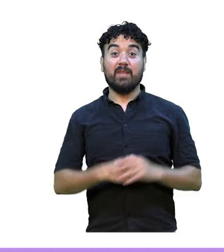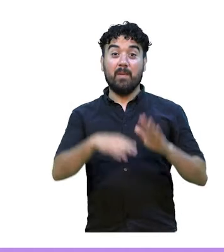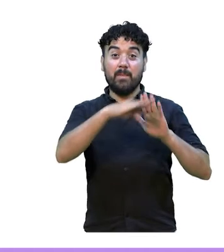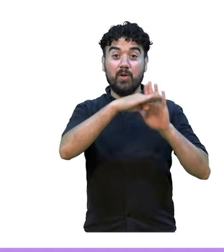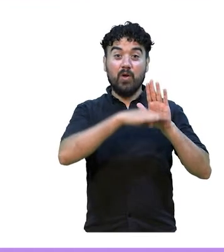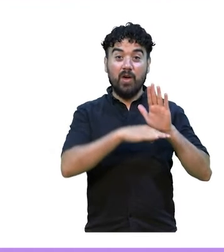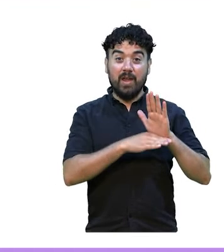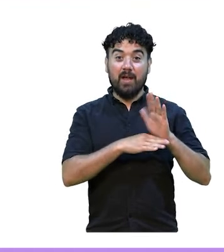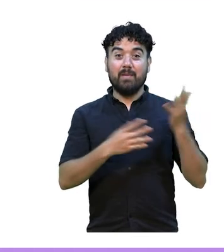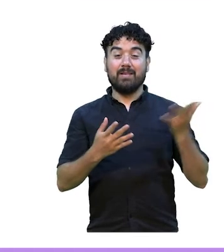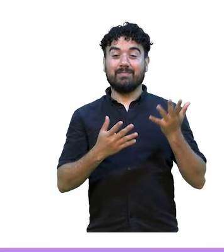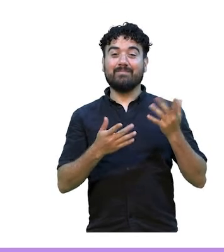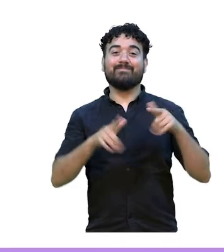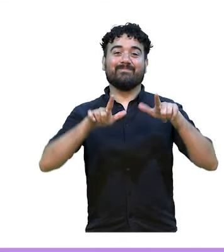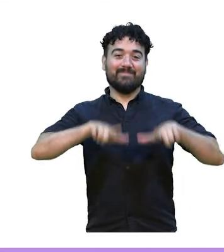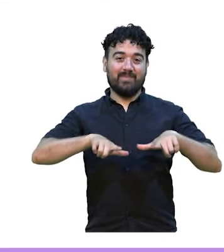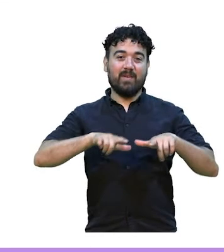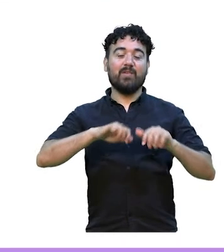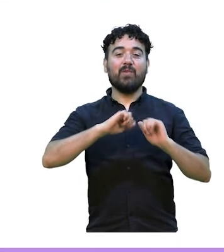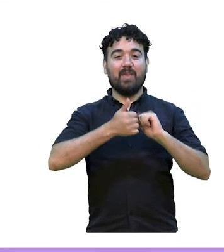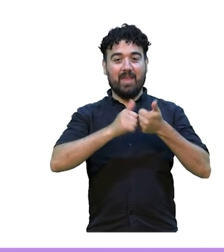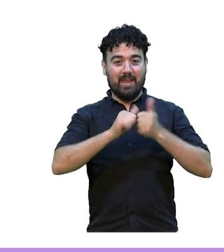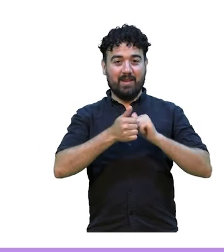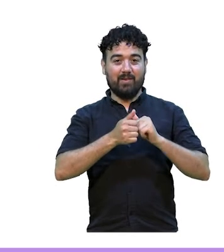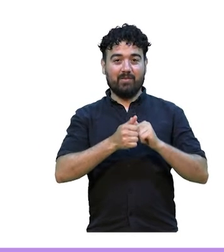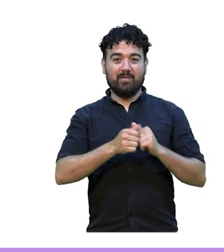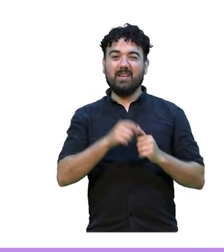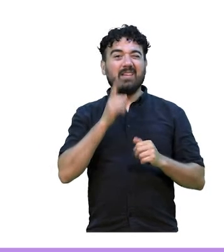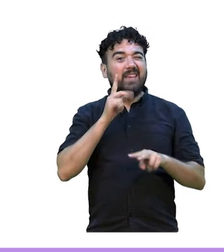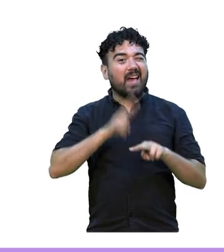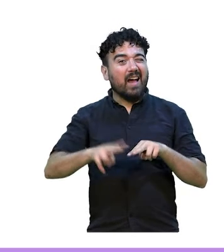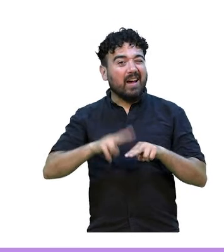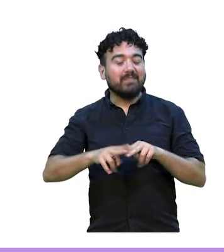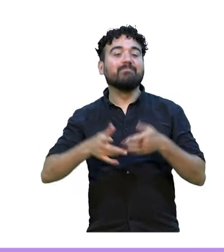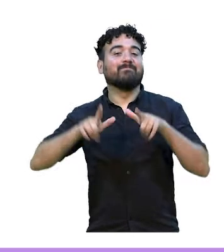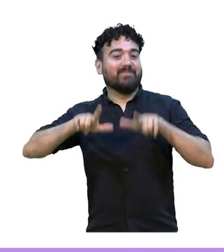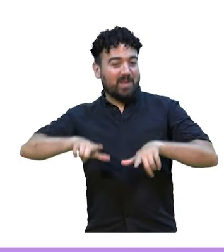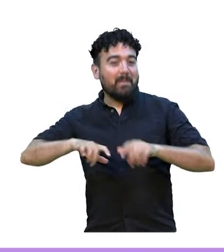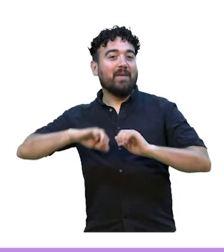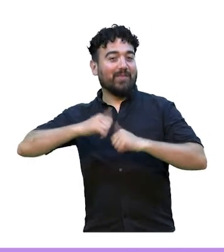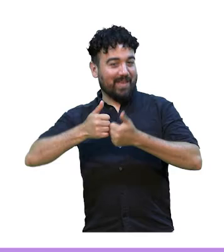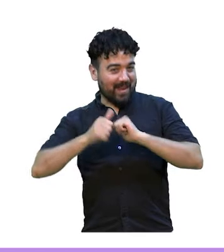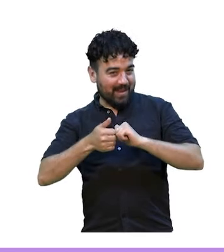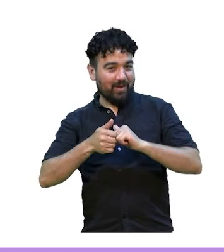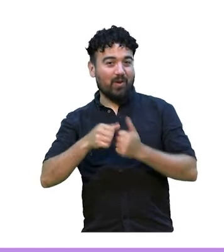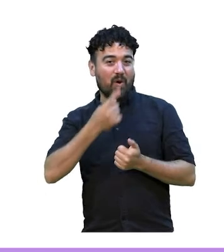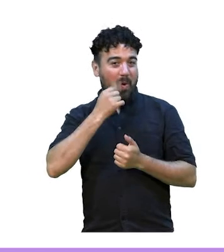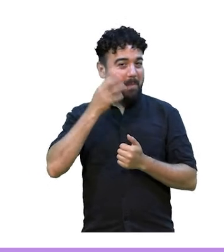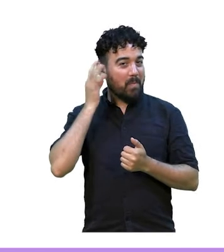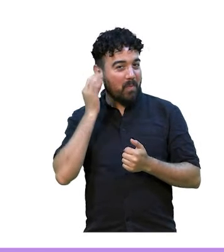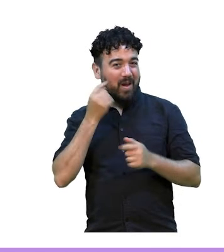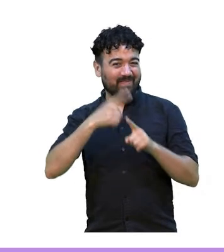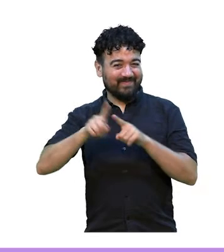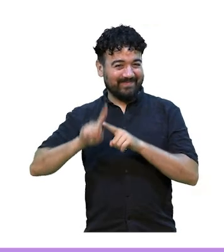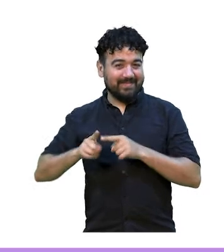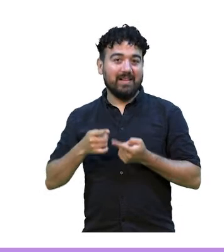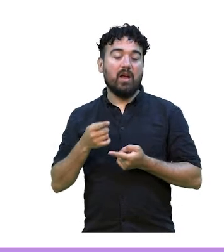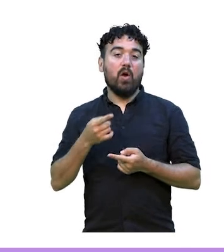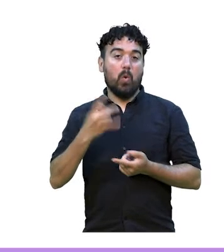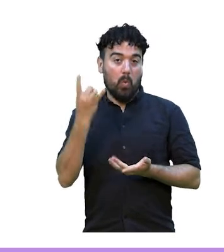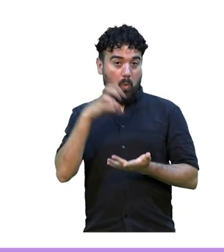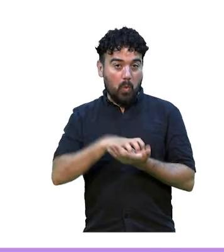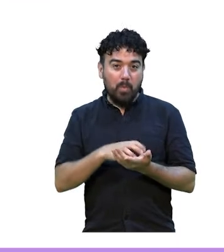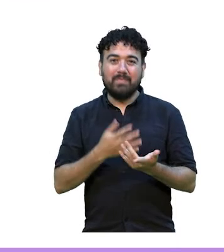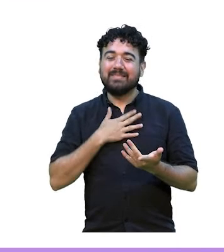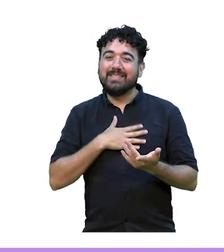El podcast de La Oficina, un programa producido por la Oficina de Género y Sexualidades de la UMCE, que busca difundir información y